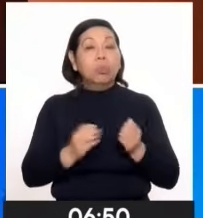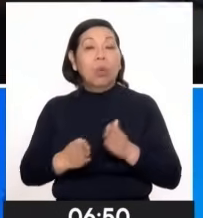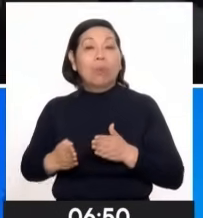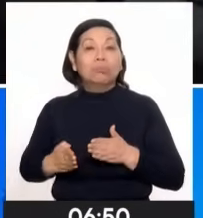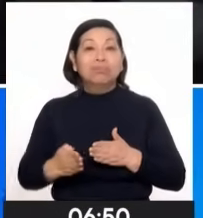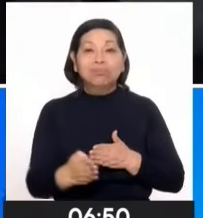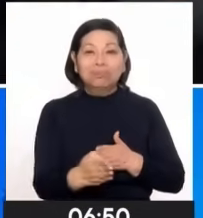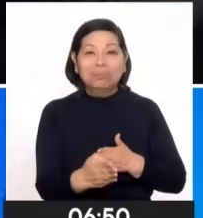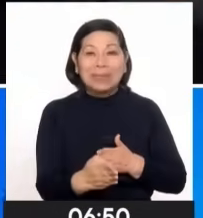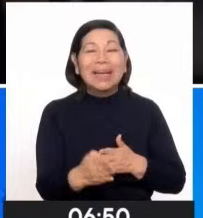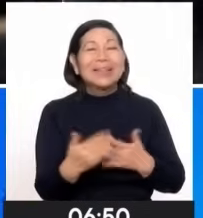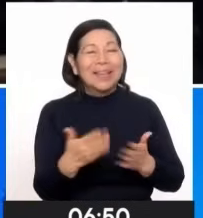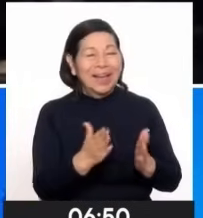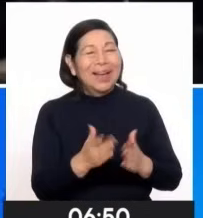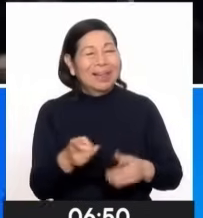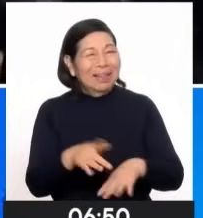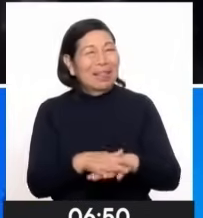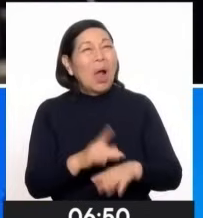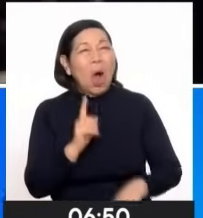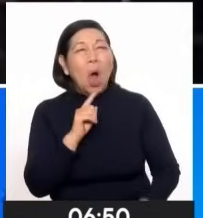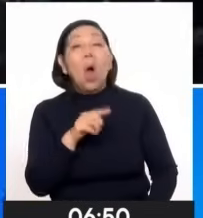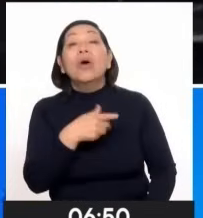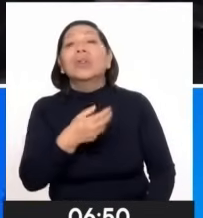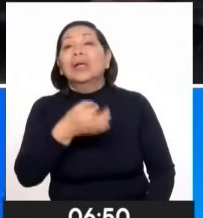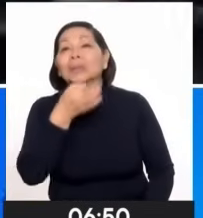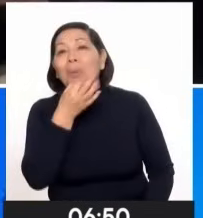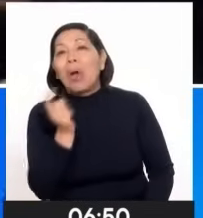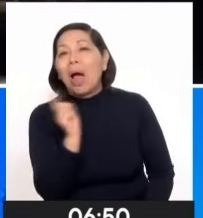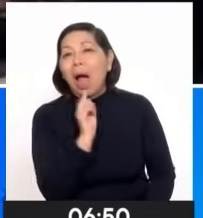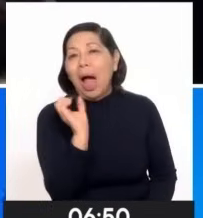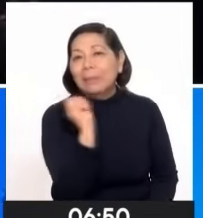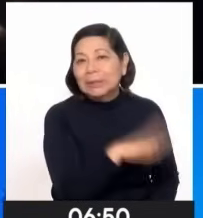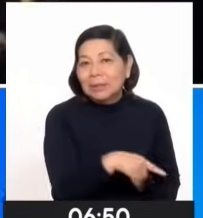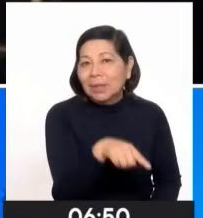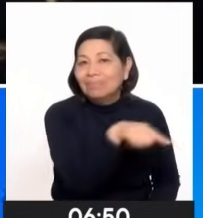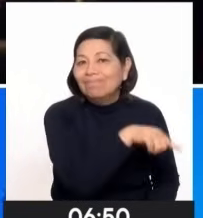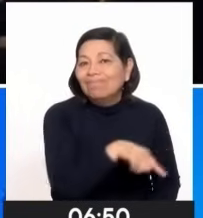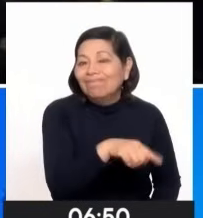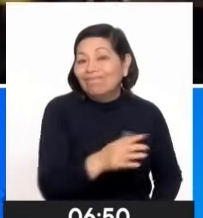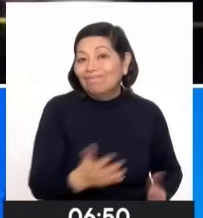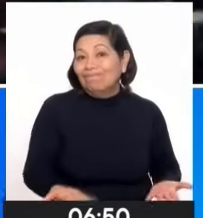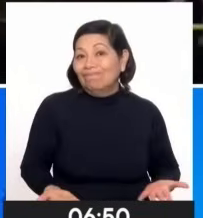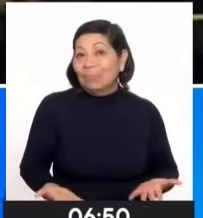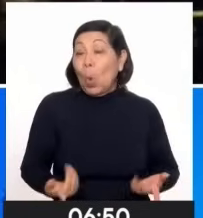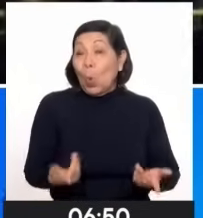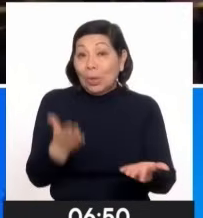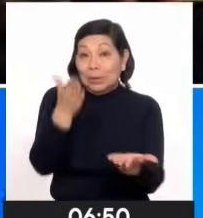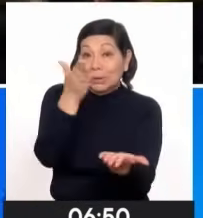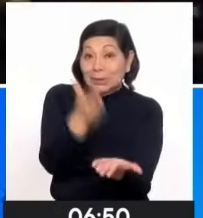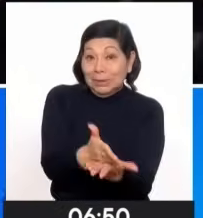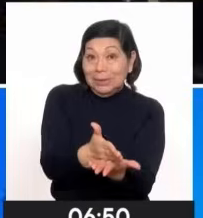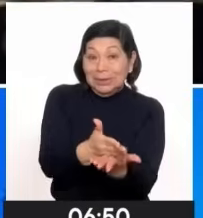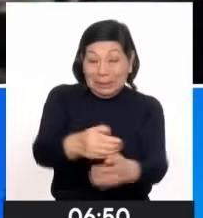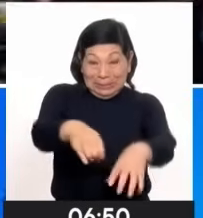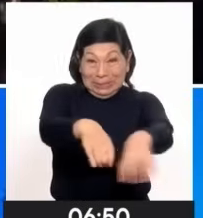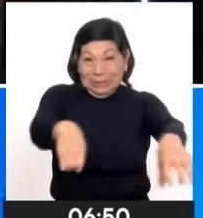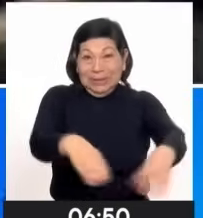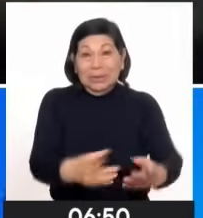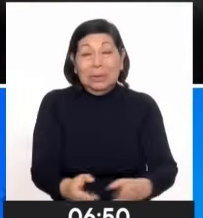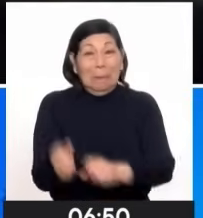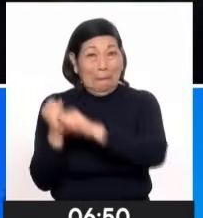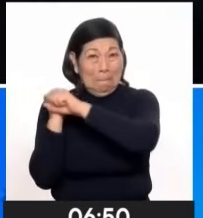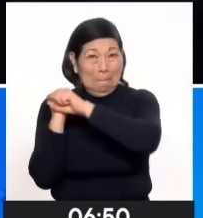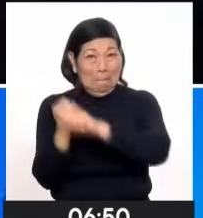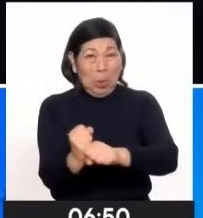abancay Entonces esto ha estado debidamente planificado eh Como le digo Son cuando detienen el vehículo revientan la